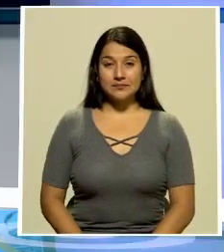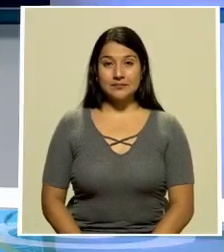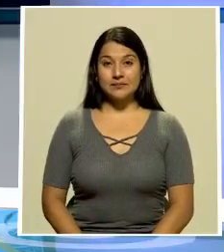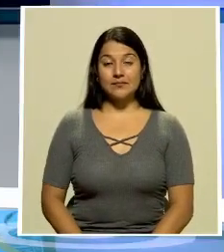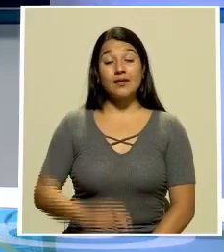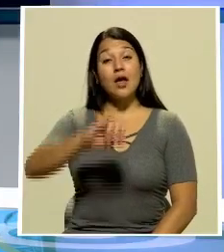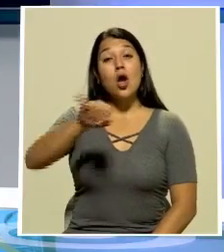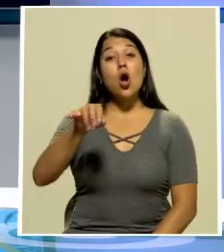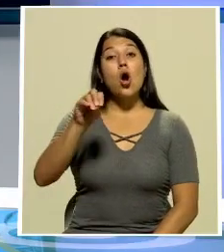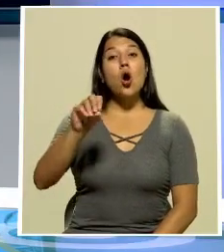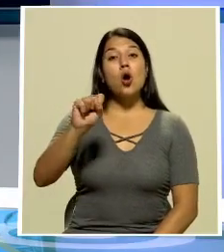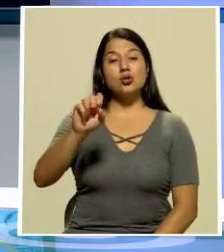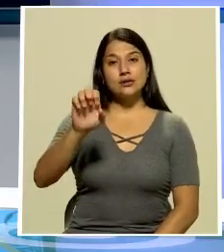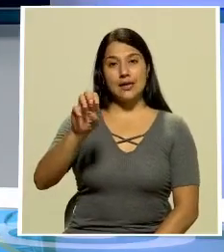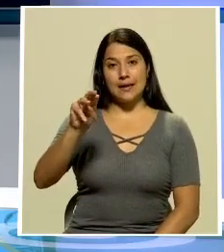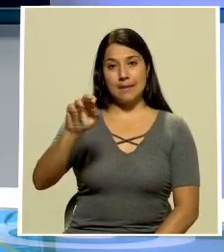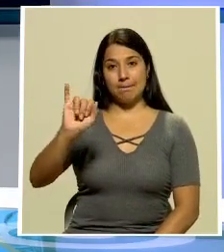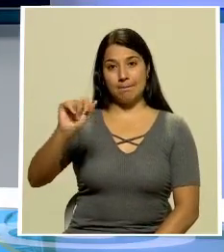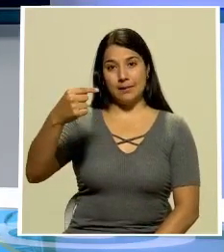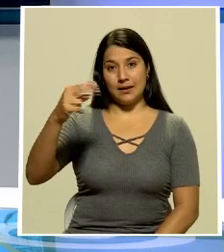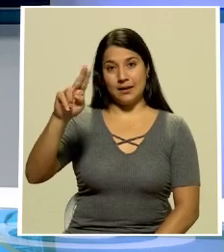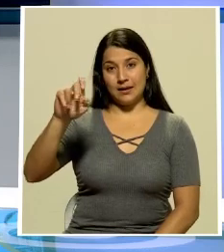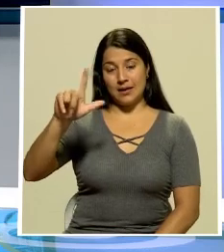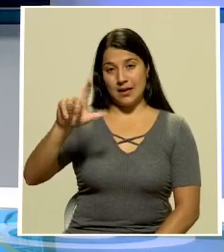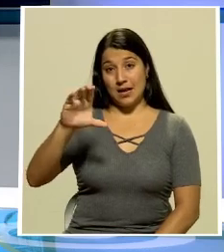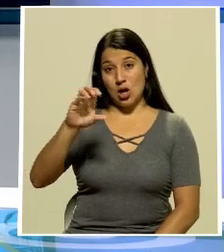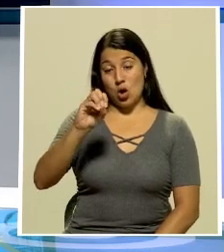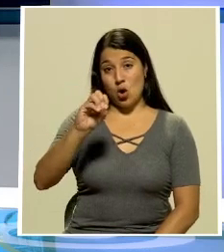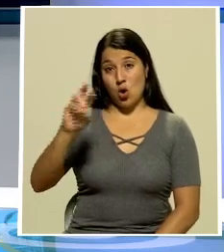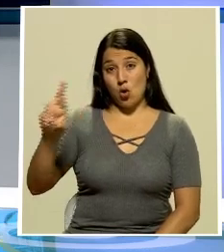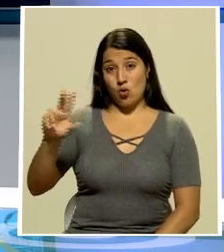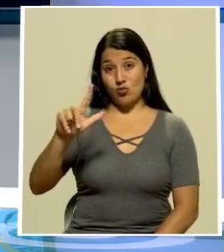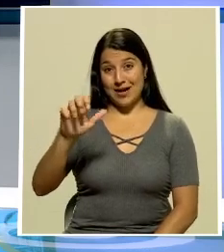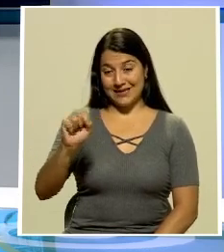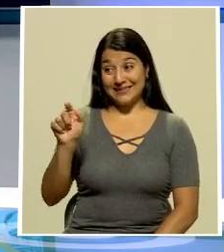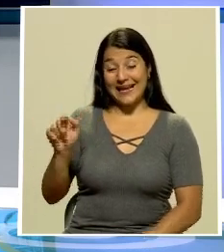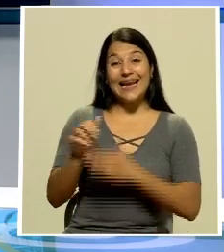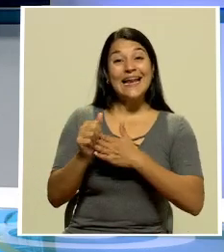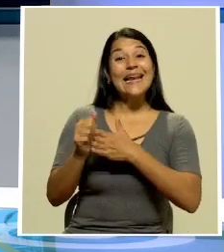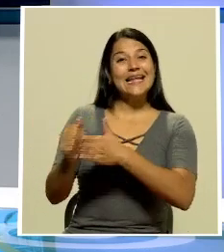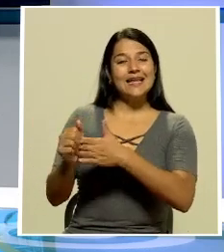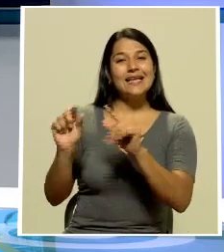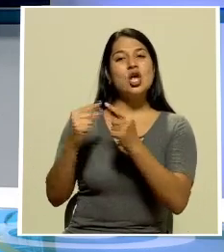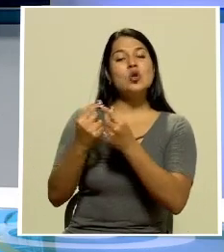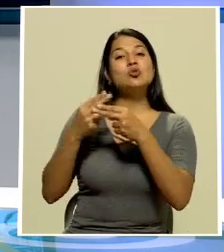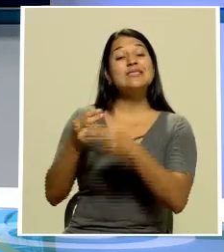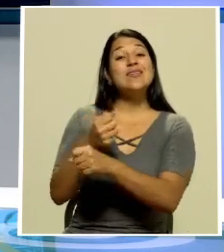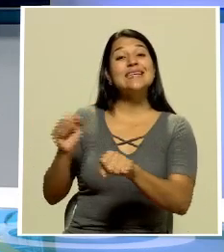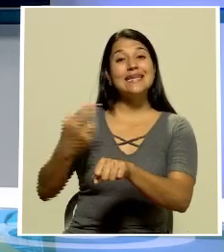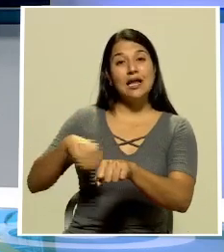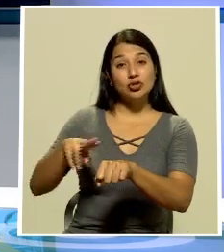José Miguel Corrales, líder del grupo Rescate Nacional, pidió disculpas esta tarde por la intromisión de